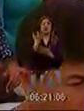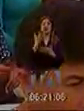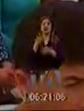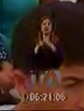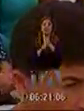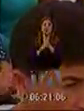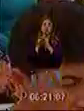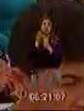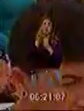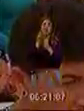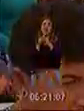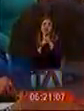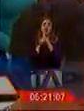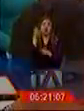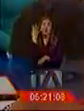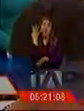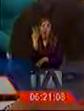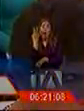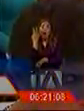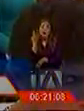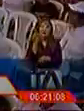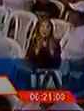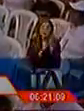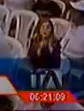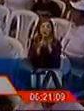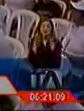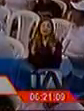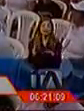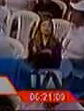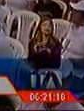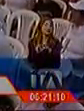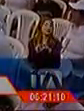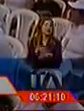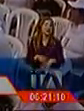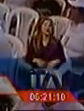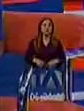cartera en apenas 1 año y 3 meses de gobierno. Carlos Acoto, 24 horas.